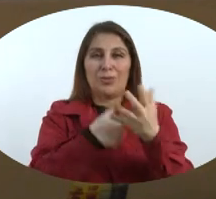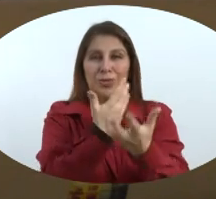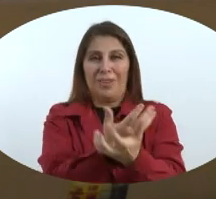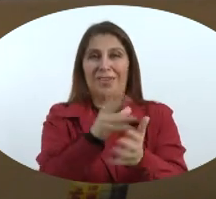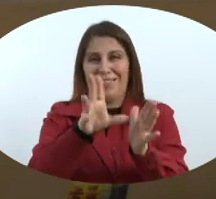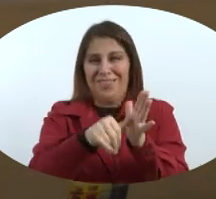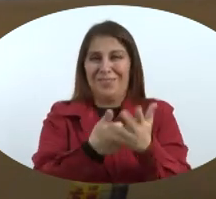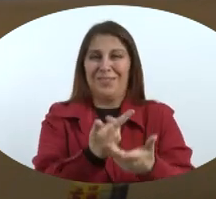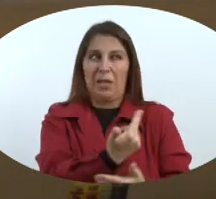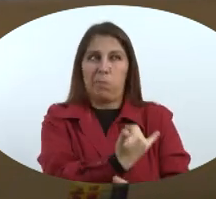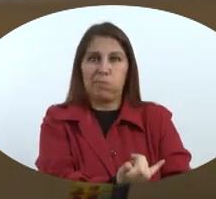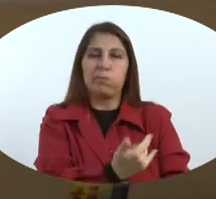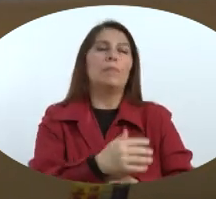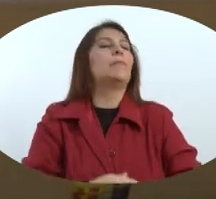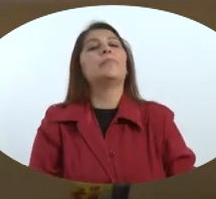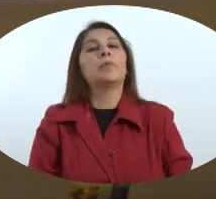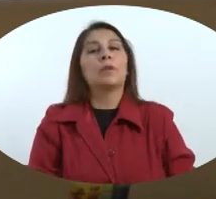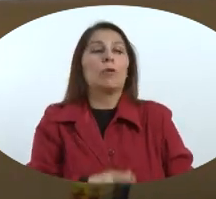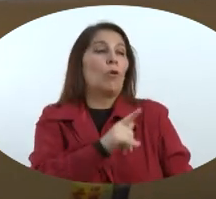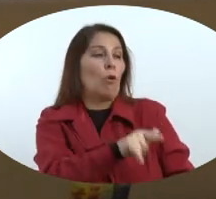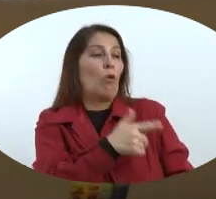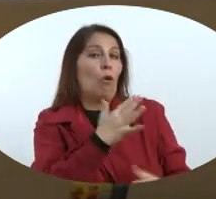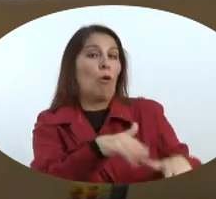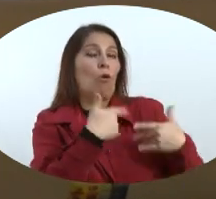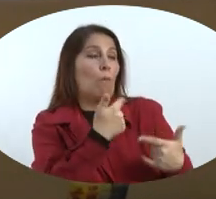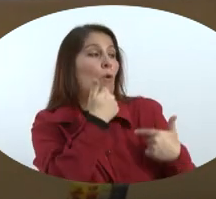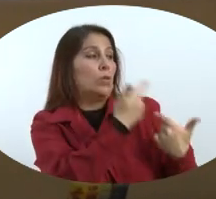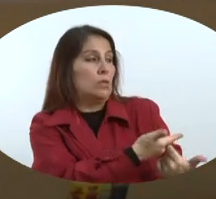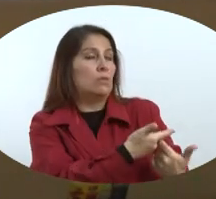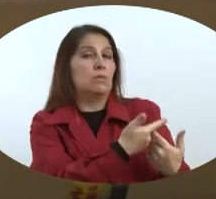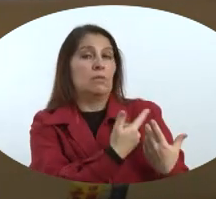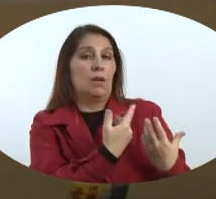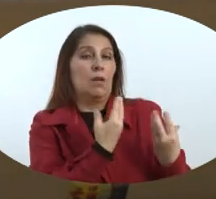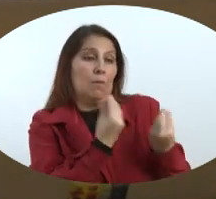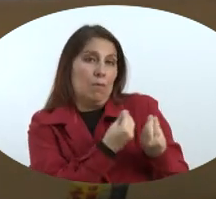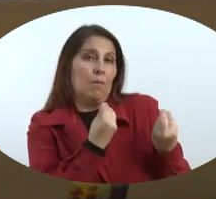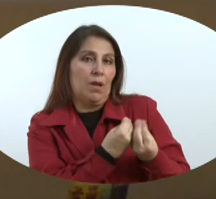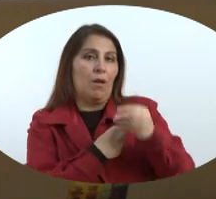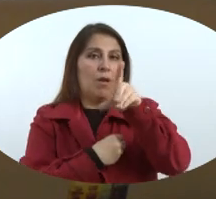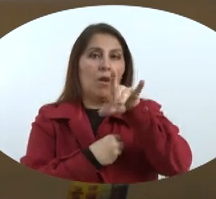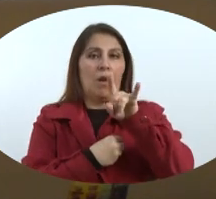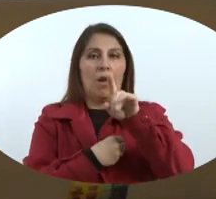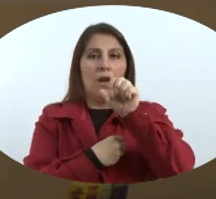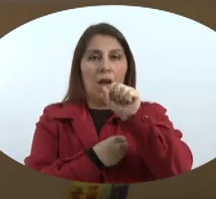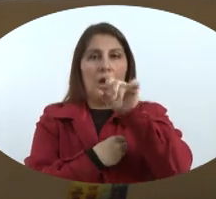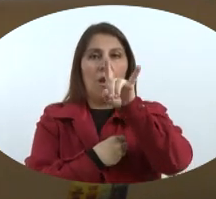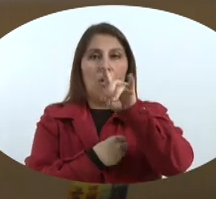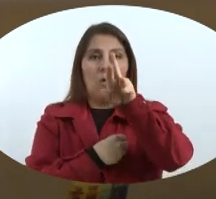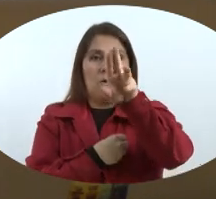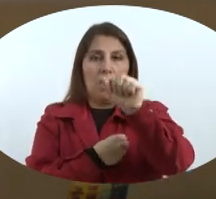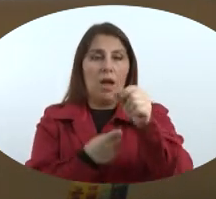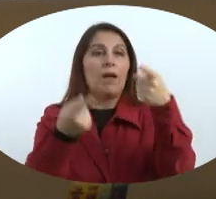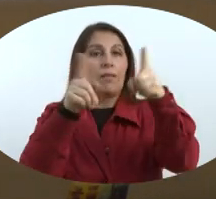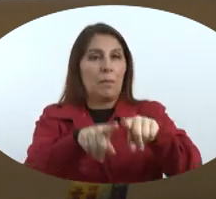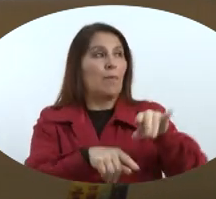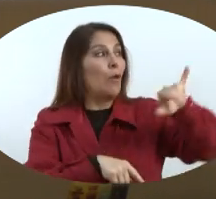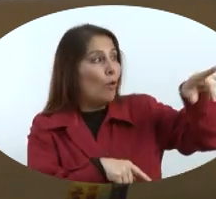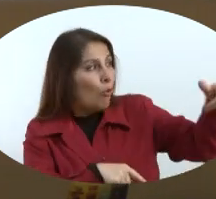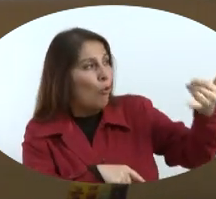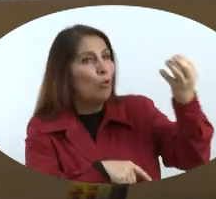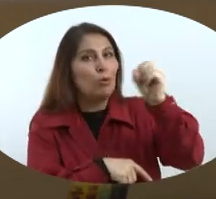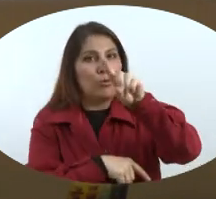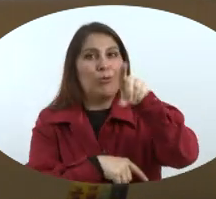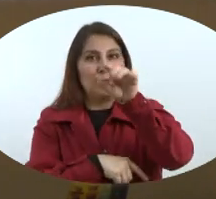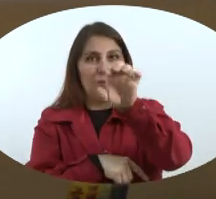creo que como lo viene mencionando laura y como el compañero jose cardenas